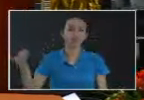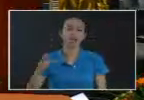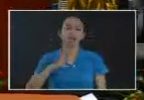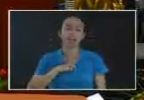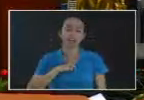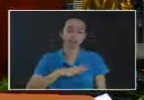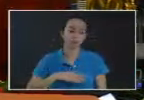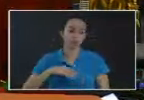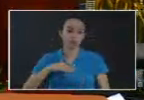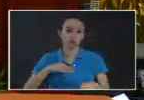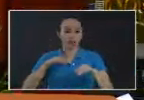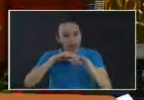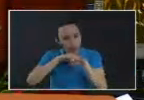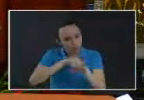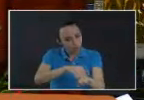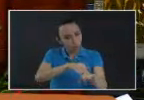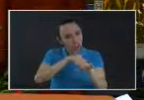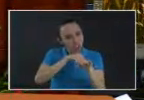sojuzgado.